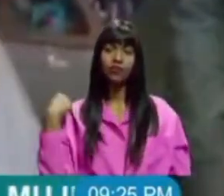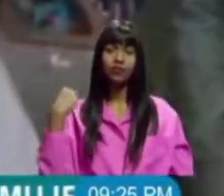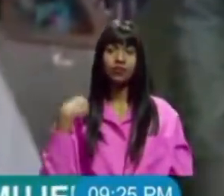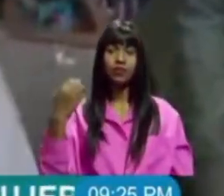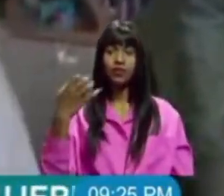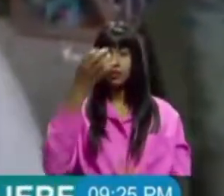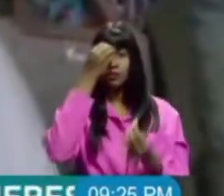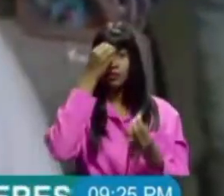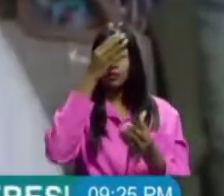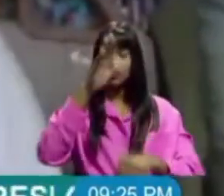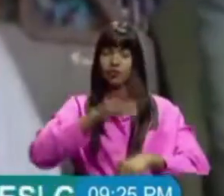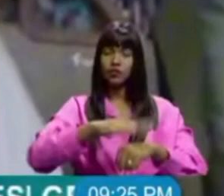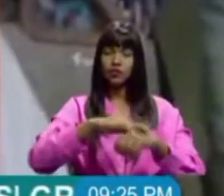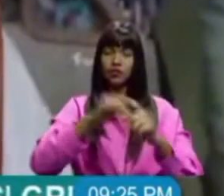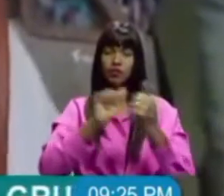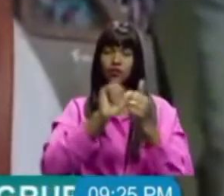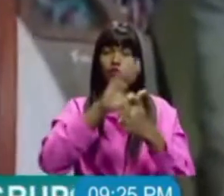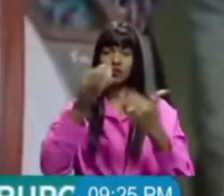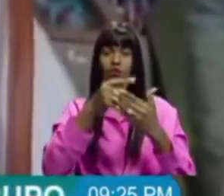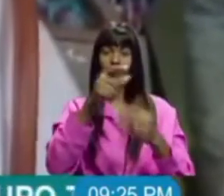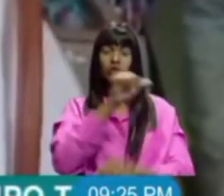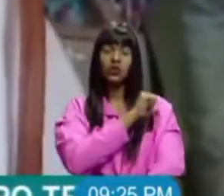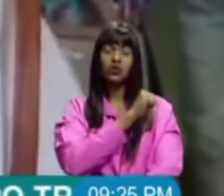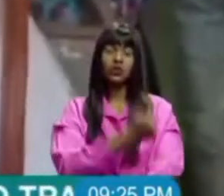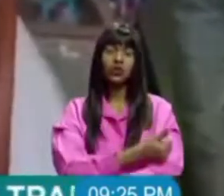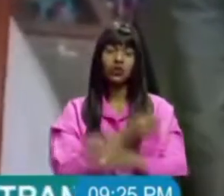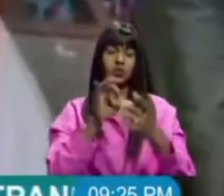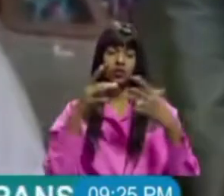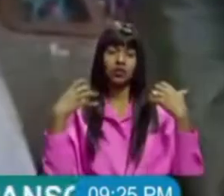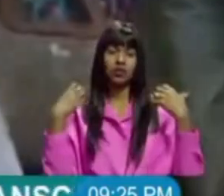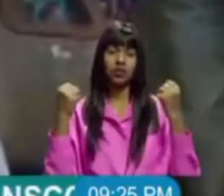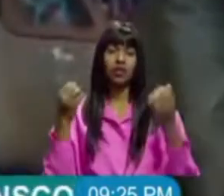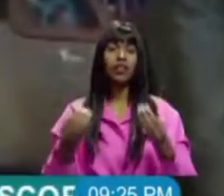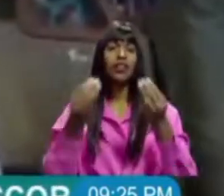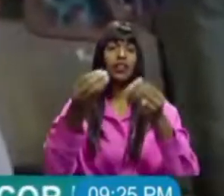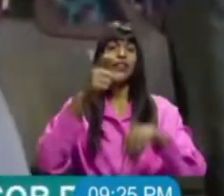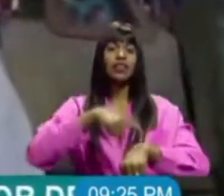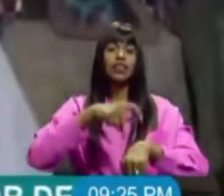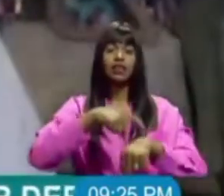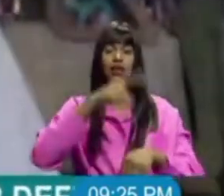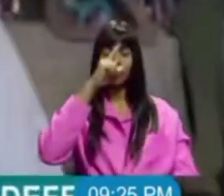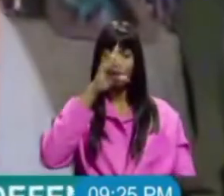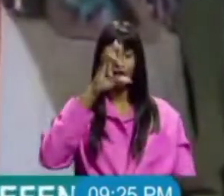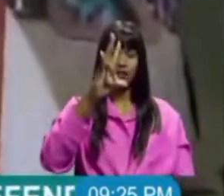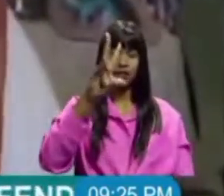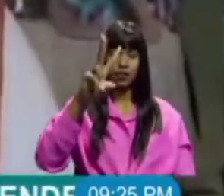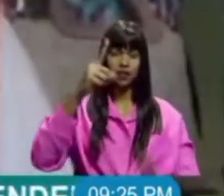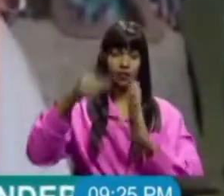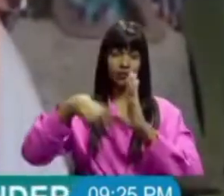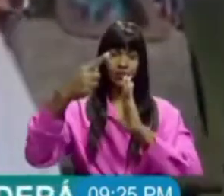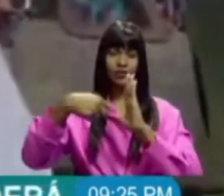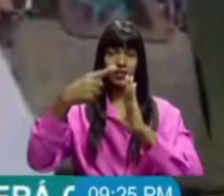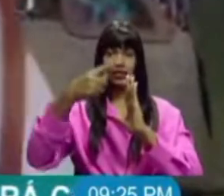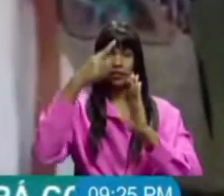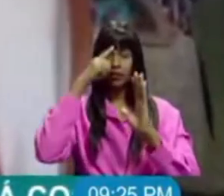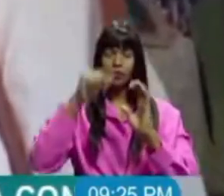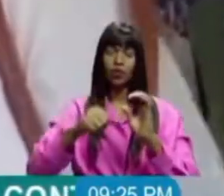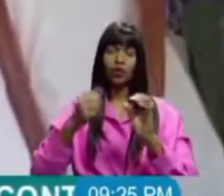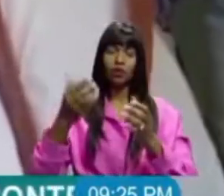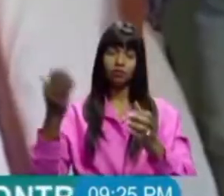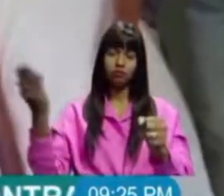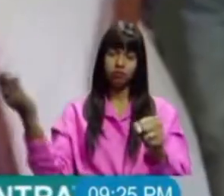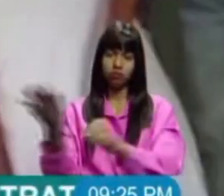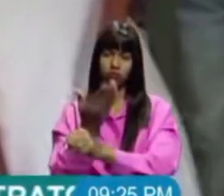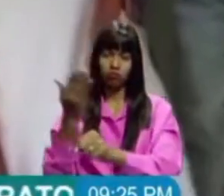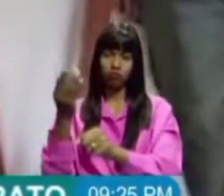llamado a todas las autoridades de salud, dándole un plazo de 72 horas para que revoque la suspensión de